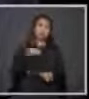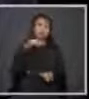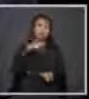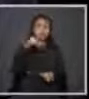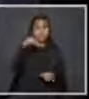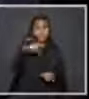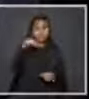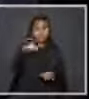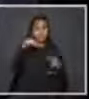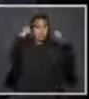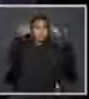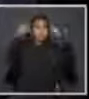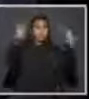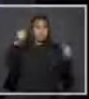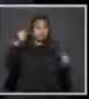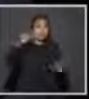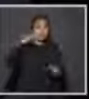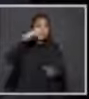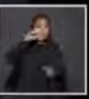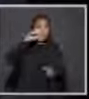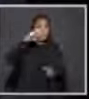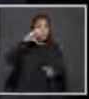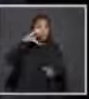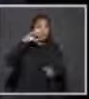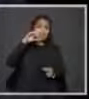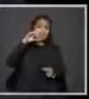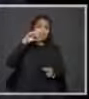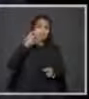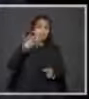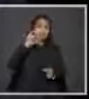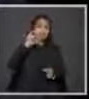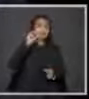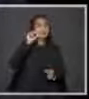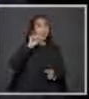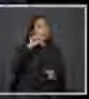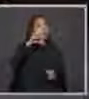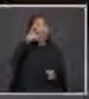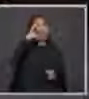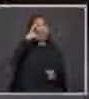Maquío y Luis Donaldo Colosio.